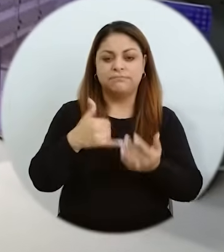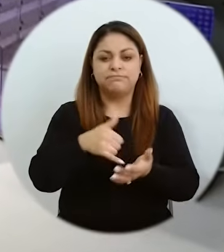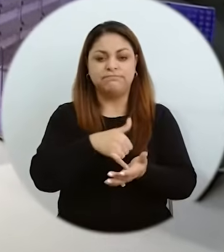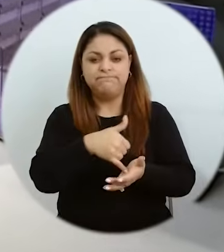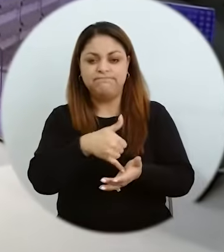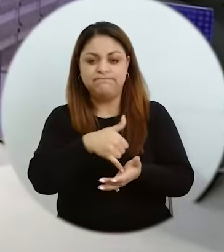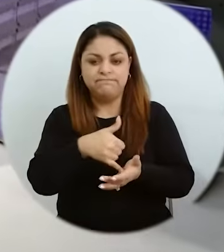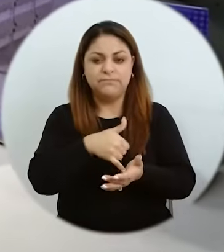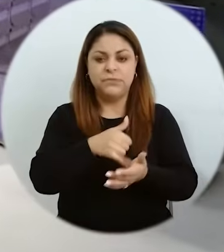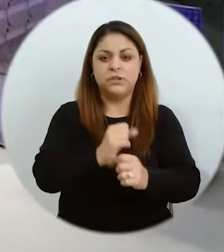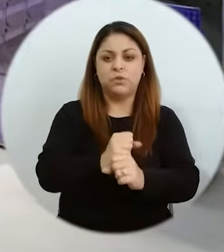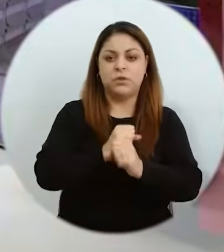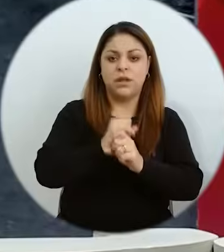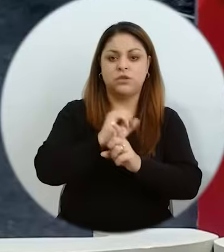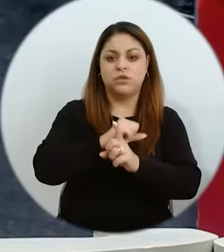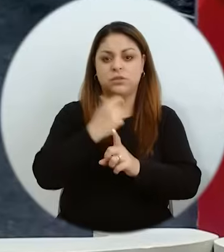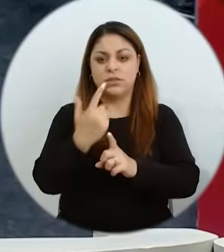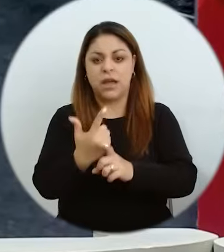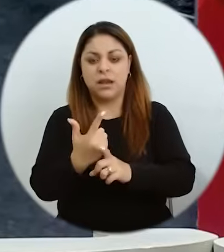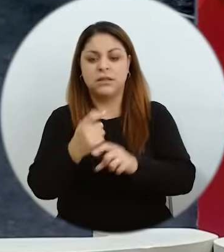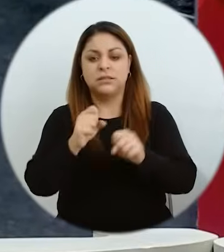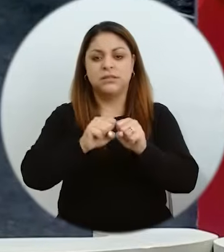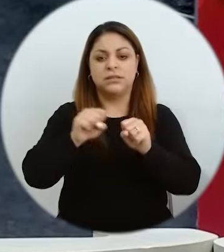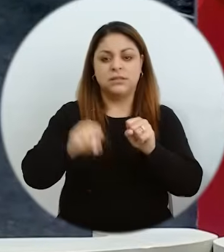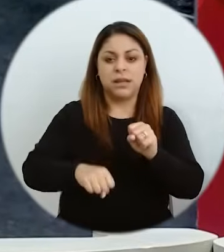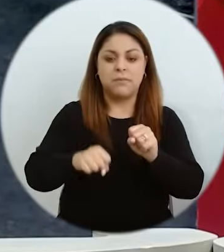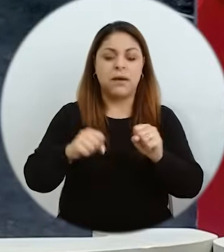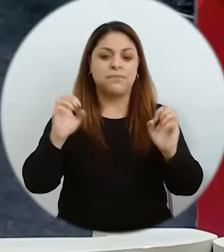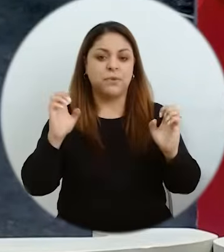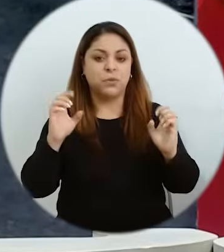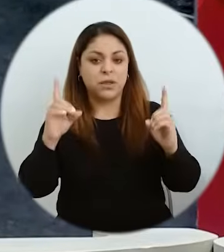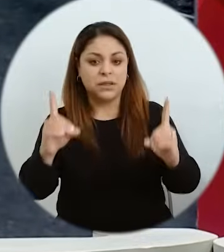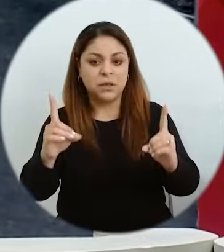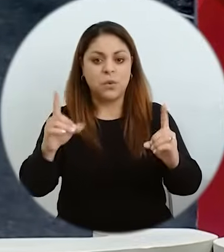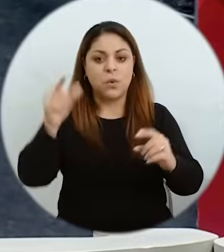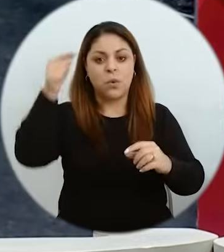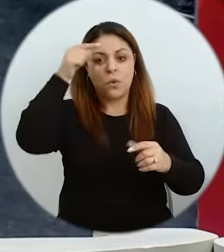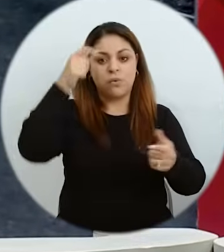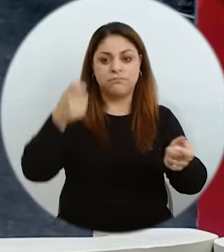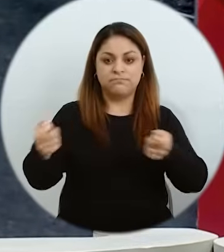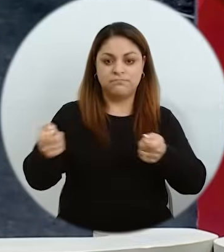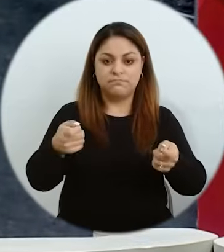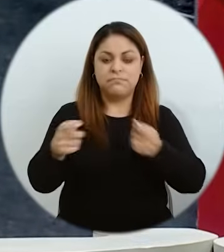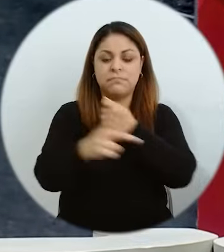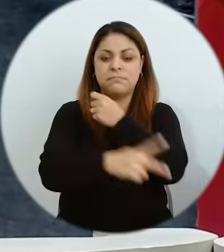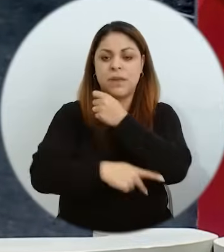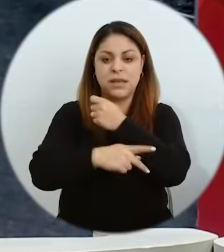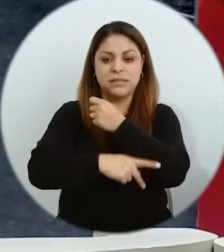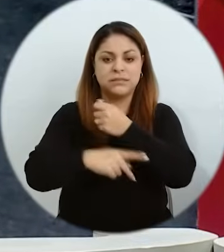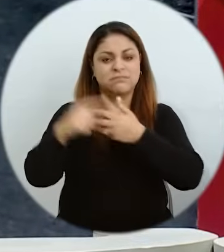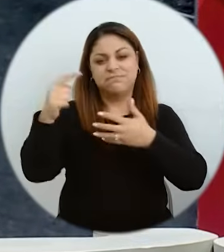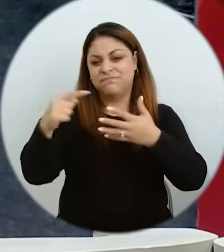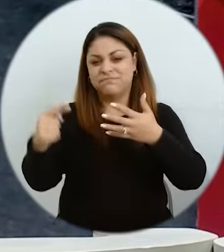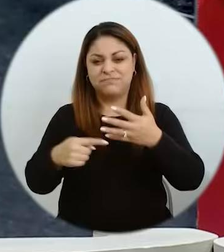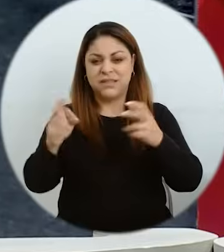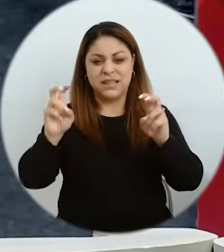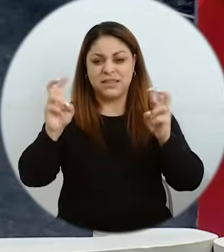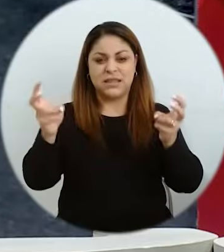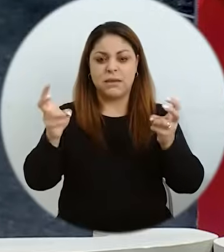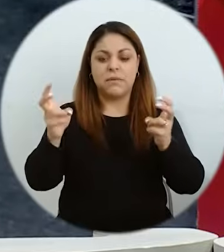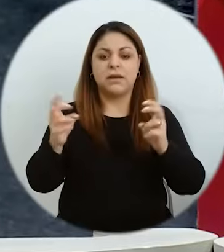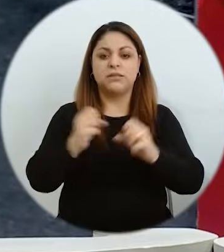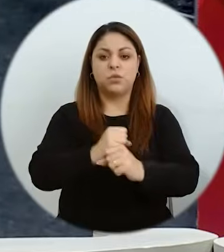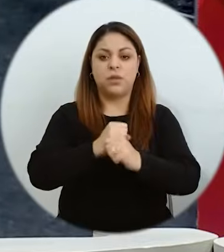social, de nuestro sistema educativo, de la gobernanza en el país y una crisis sumamente importante en el tema